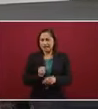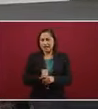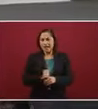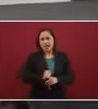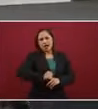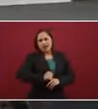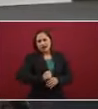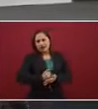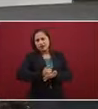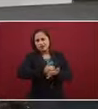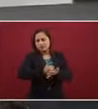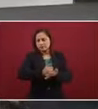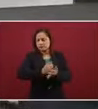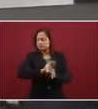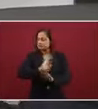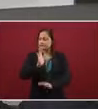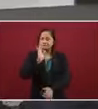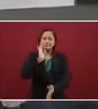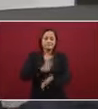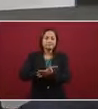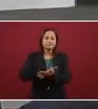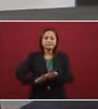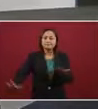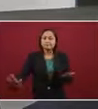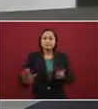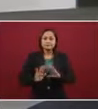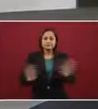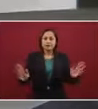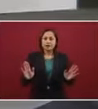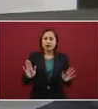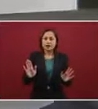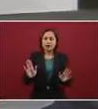influyentismo, cero impunidad.